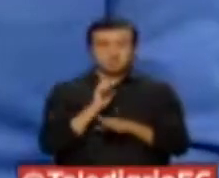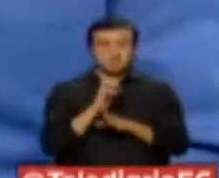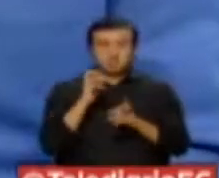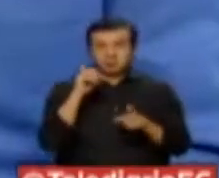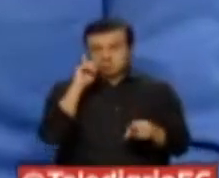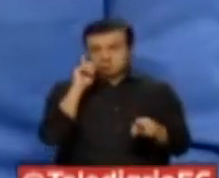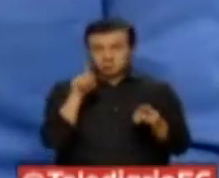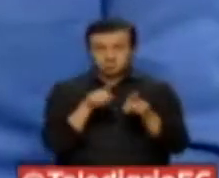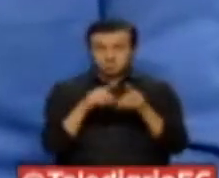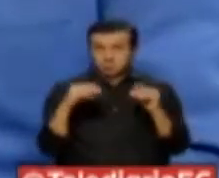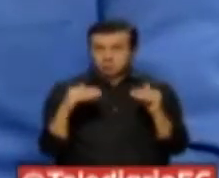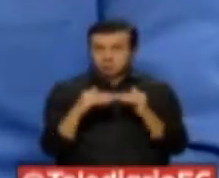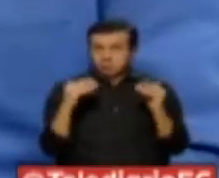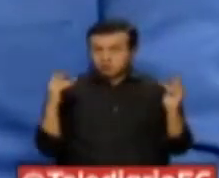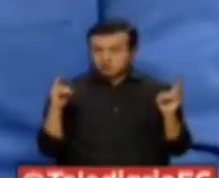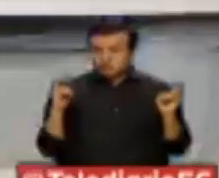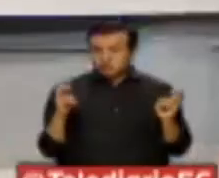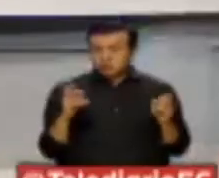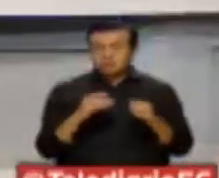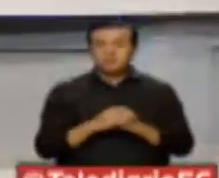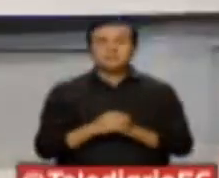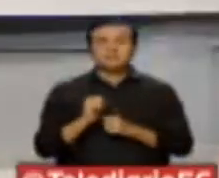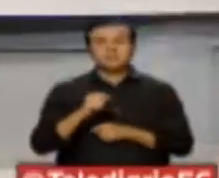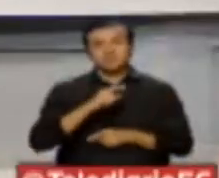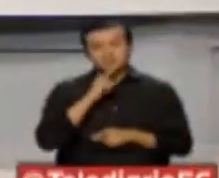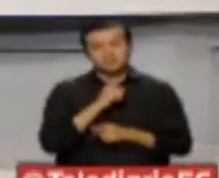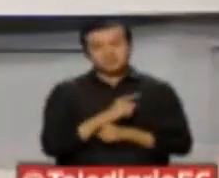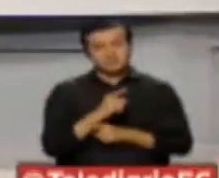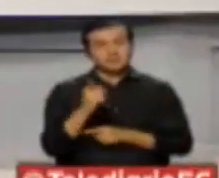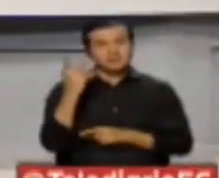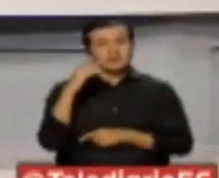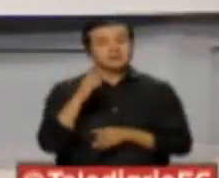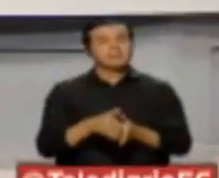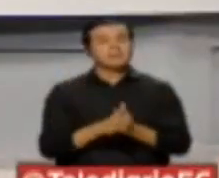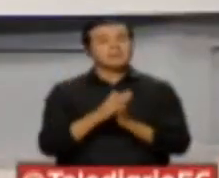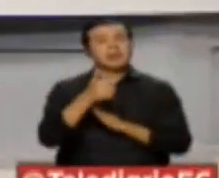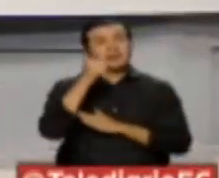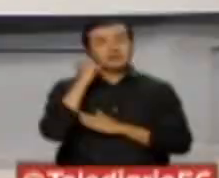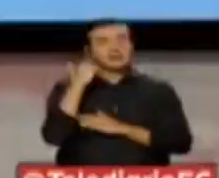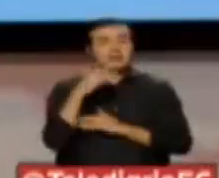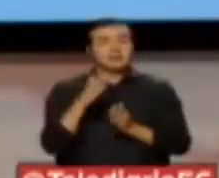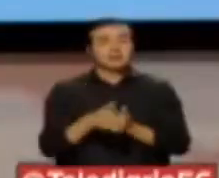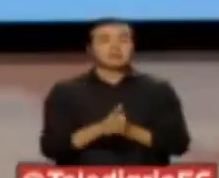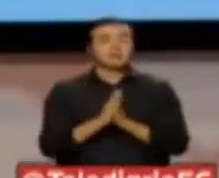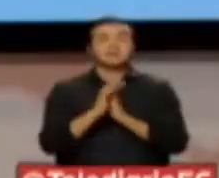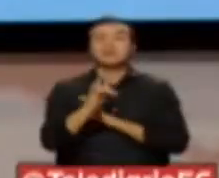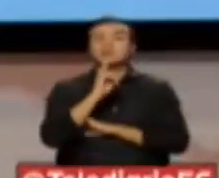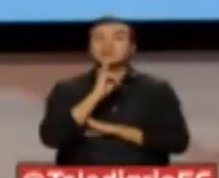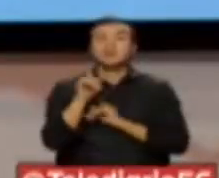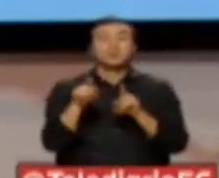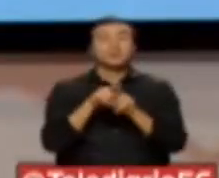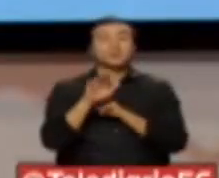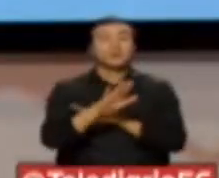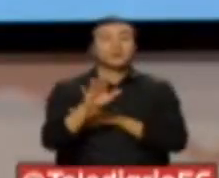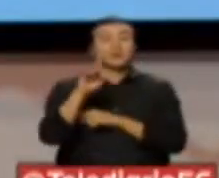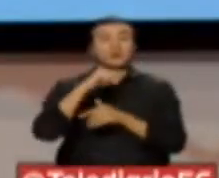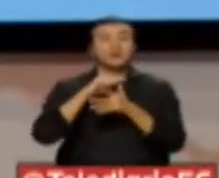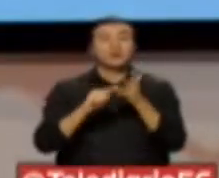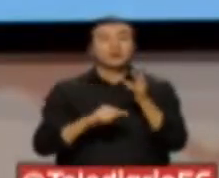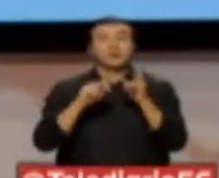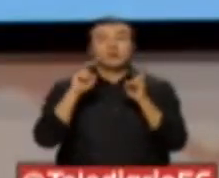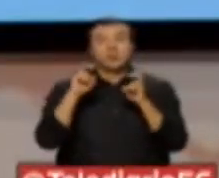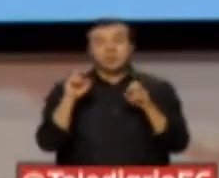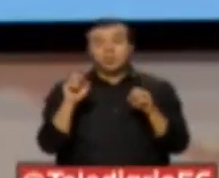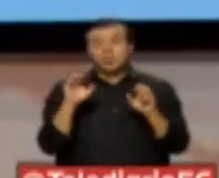aspira un tratamiento equivalente en esta materia definitivamente y eso es lo que solicitamos ayer en así como los eeuu presentó un listado de temas